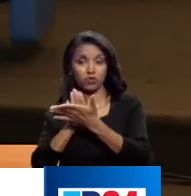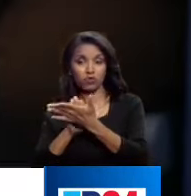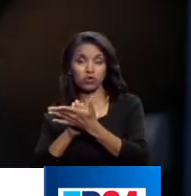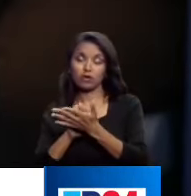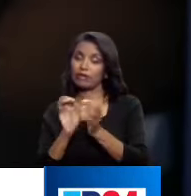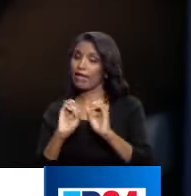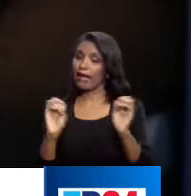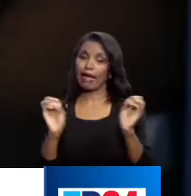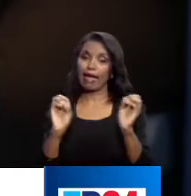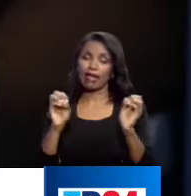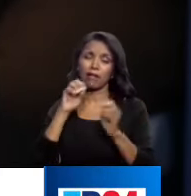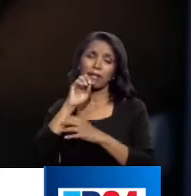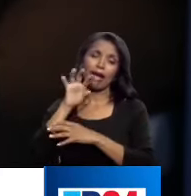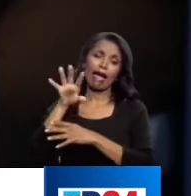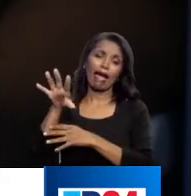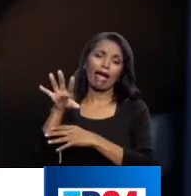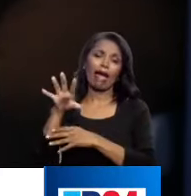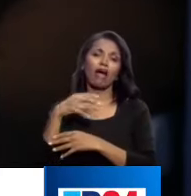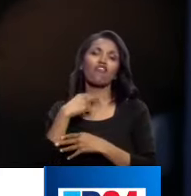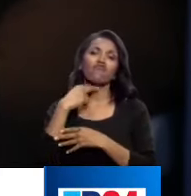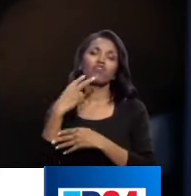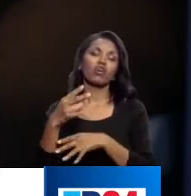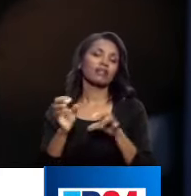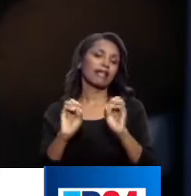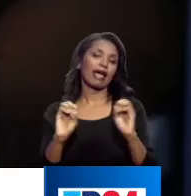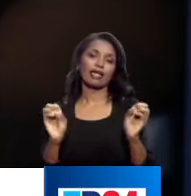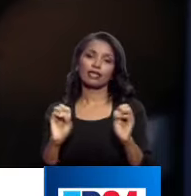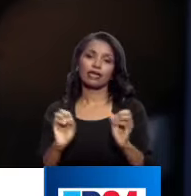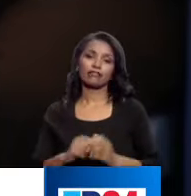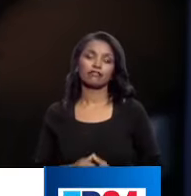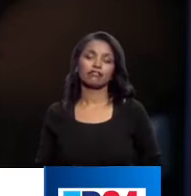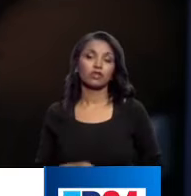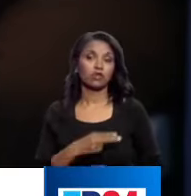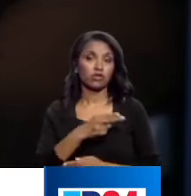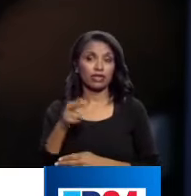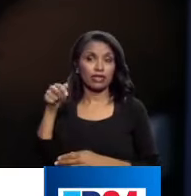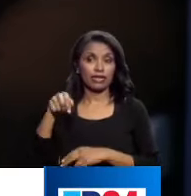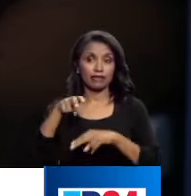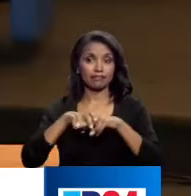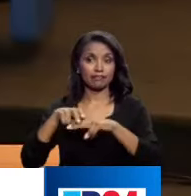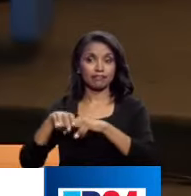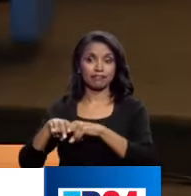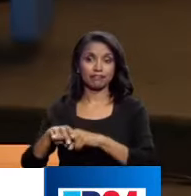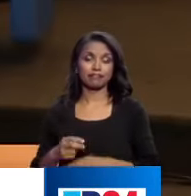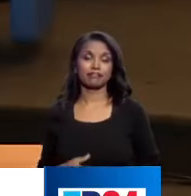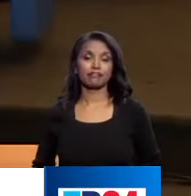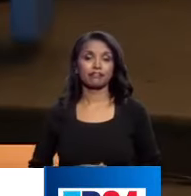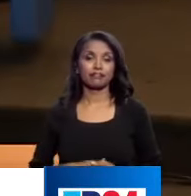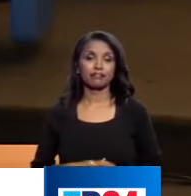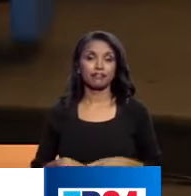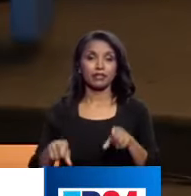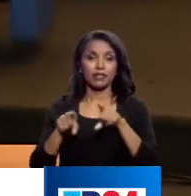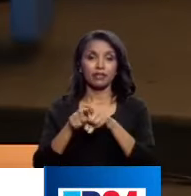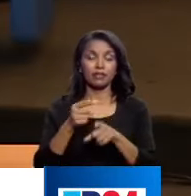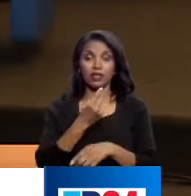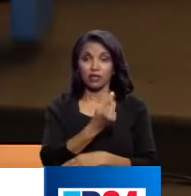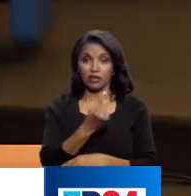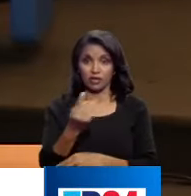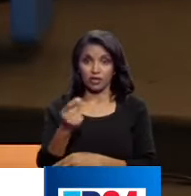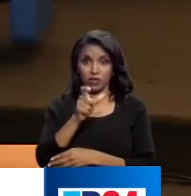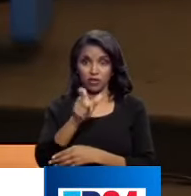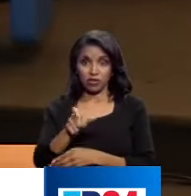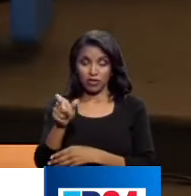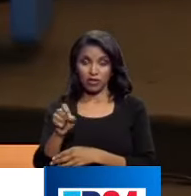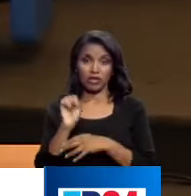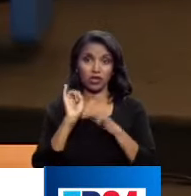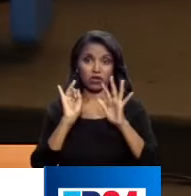ruido y tampoco se permite que se levanten de sus asientos durante la transmisión. Se le recuerda a los candidatos las reglas de